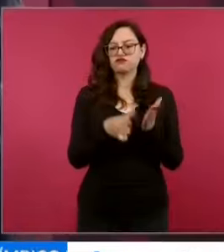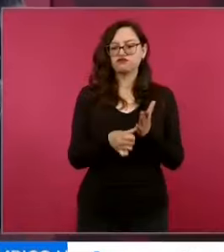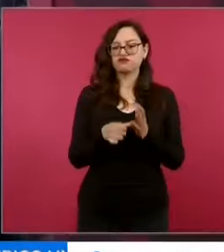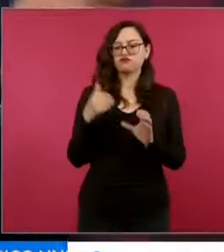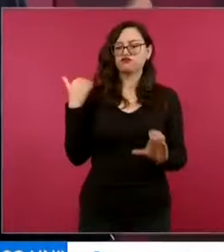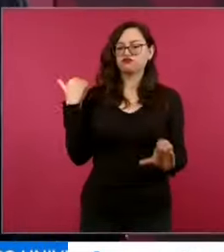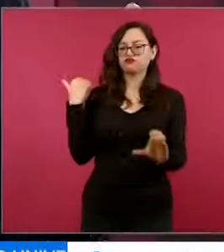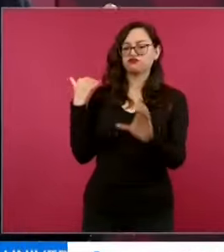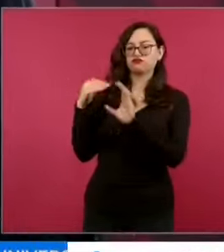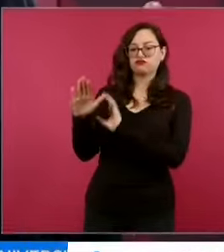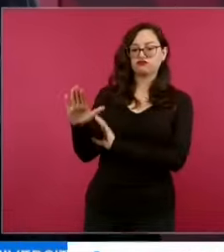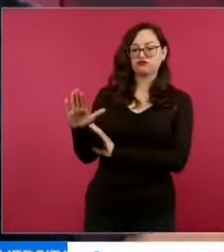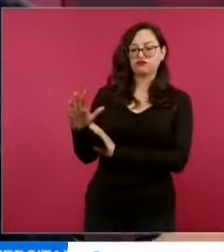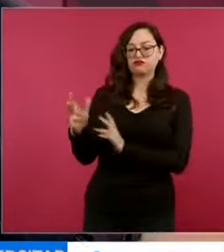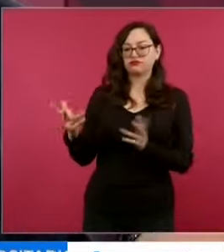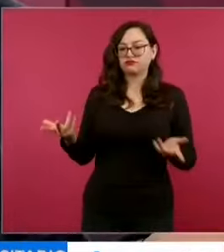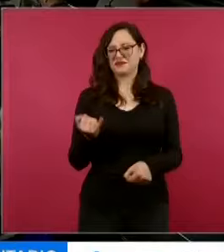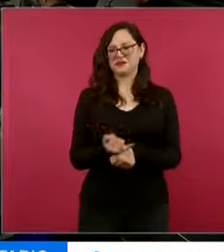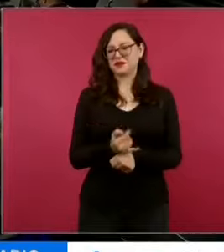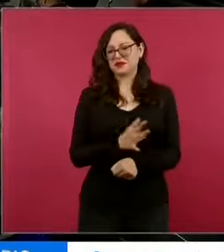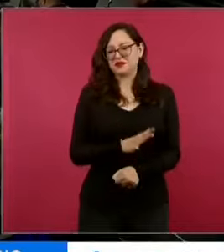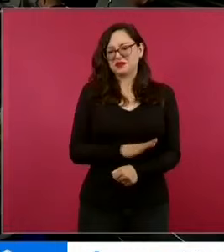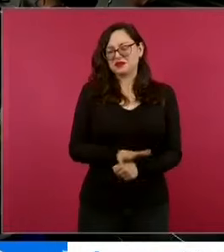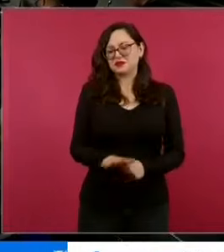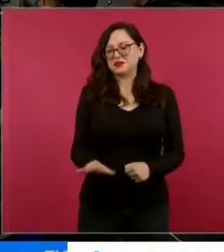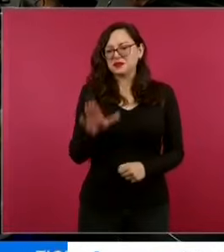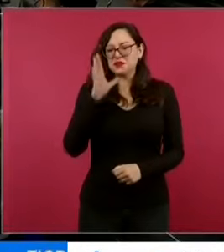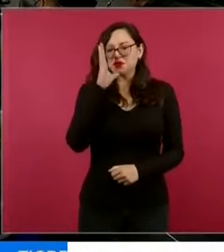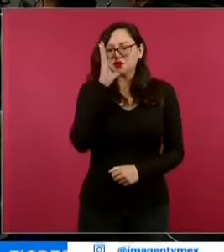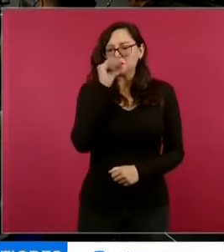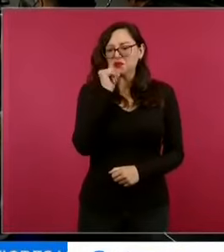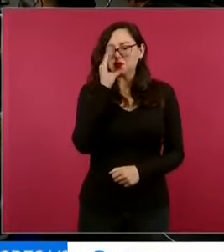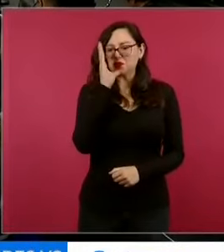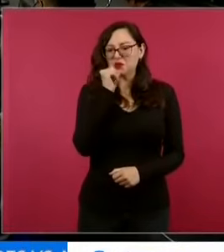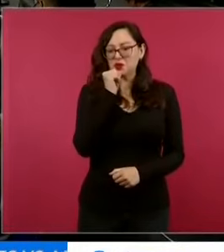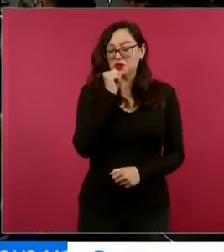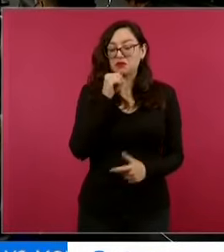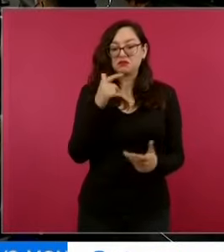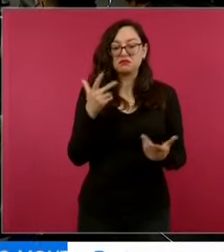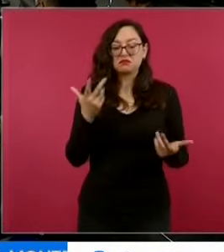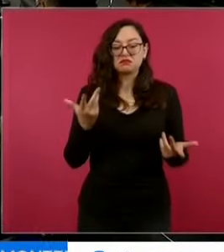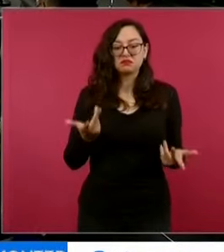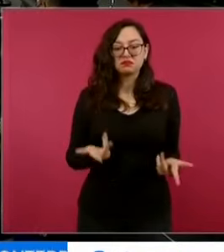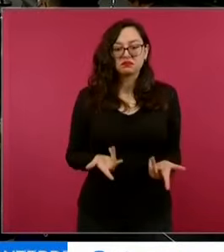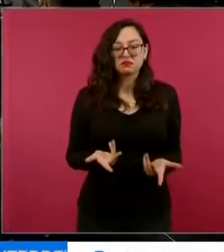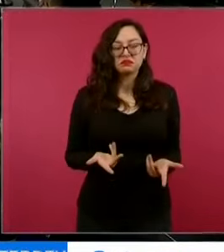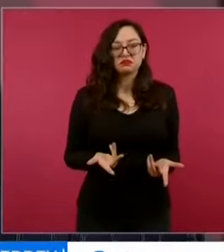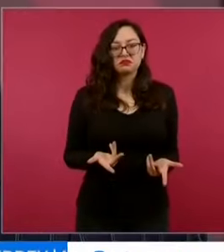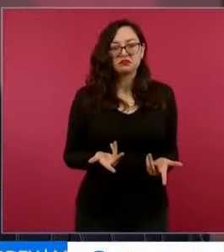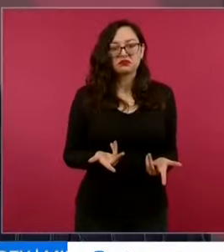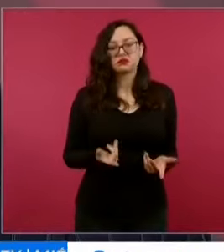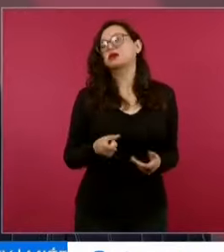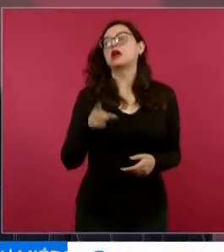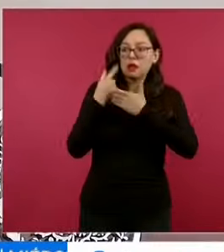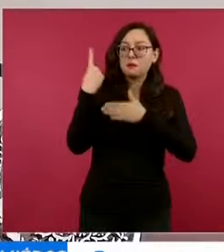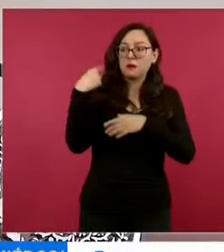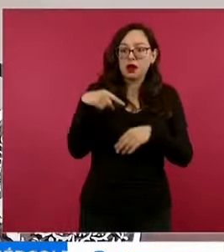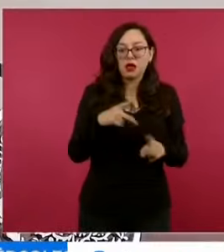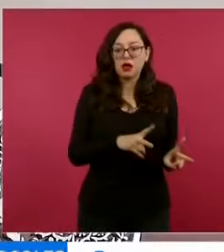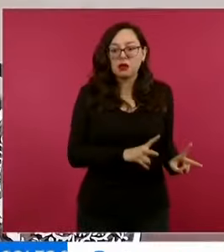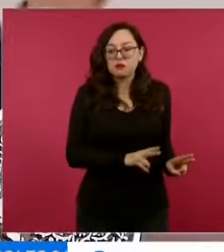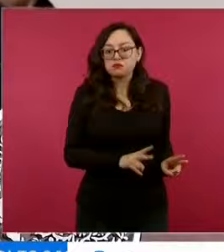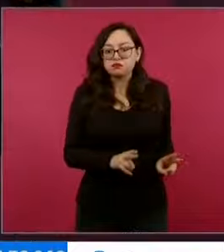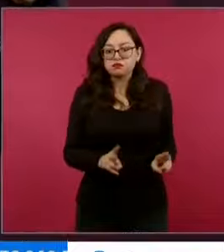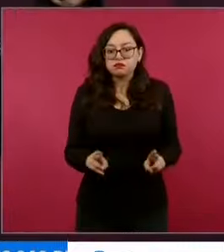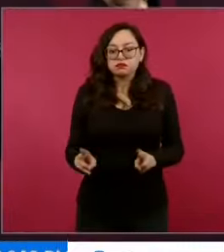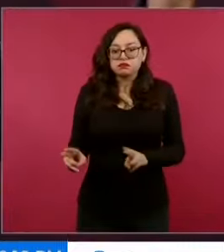Porque es imposible editarlas. ¿Cómo las editamos? Nos tendrían ellos que orientar, porque